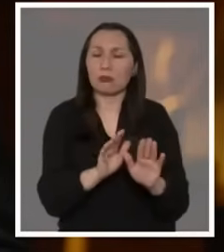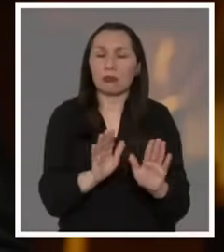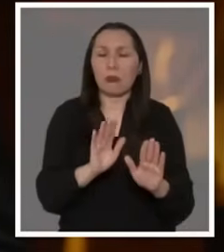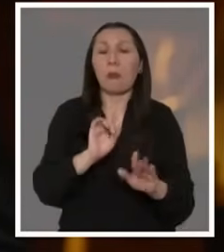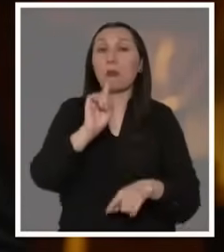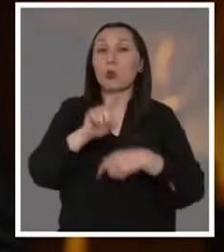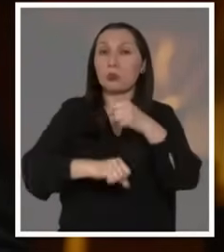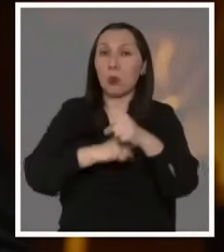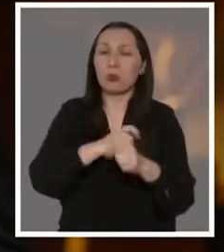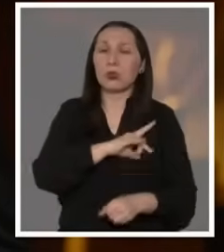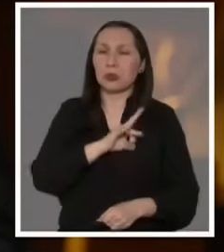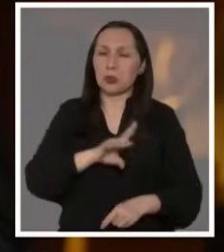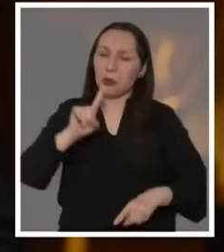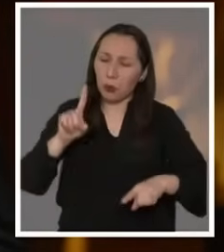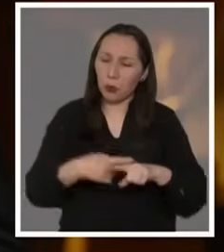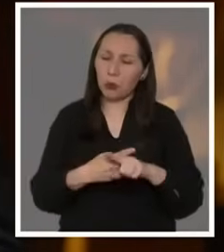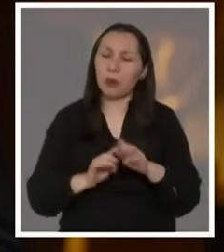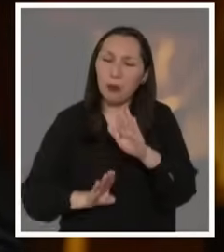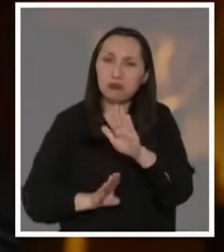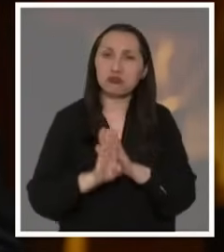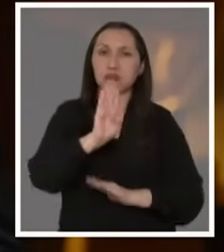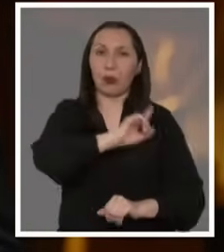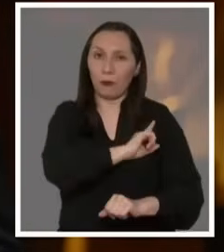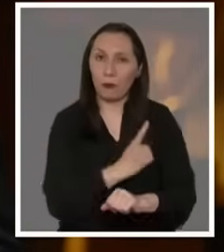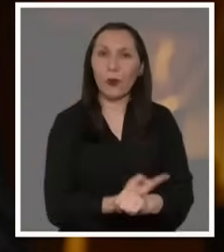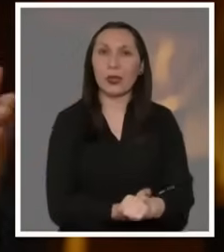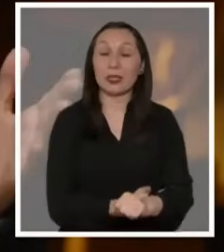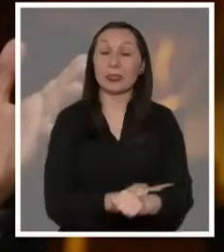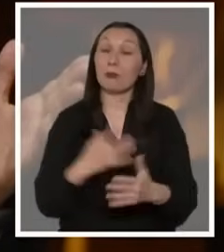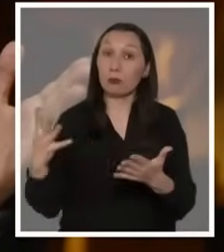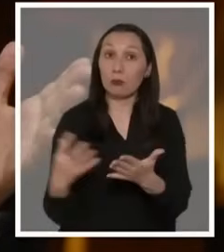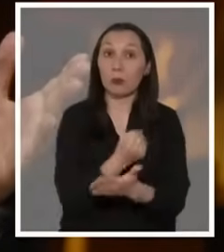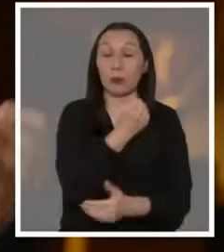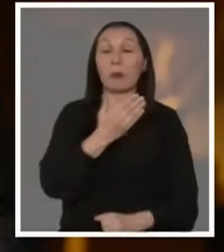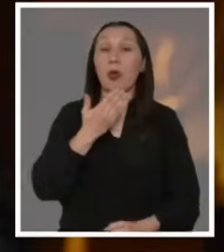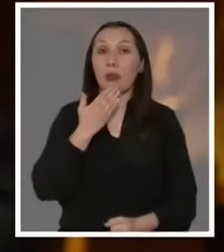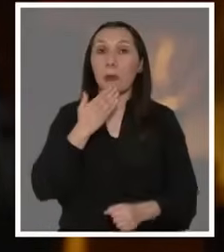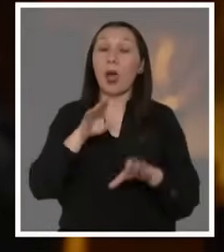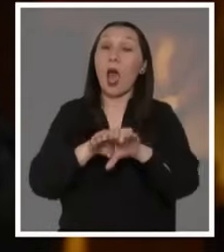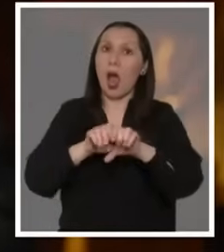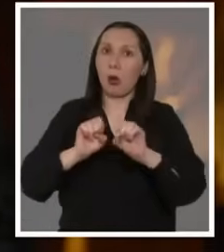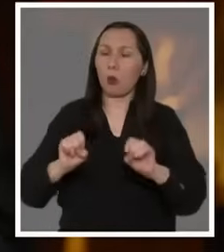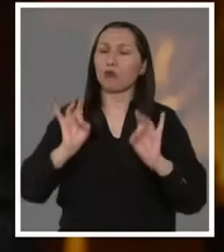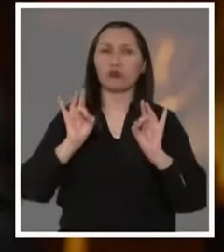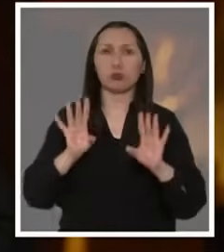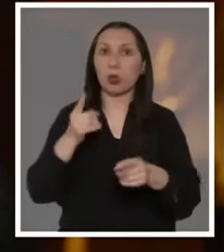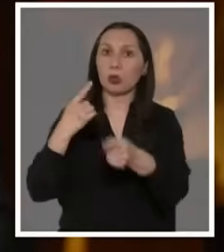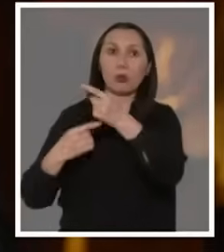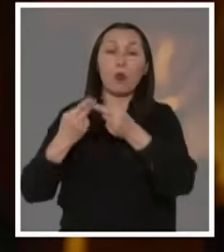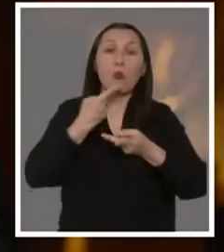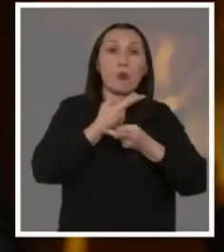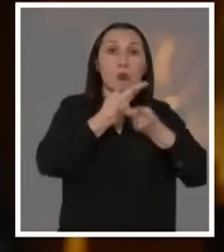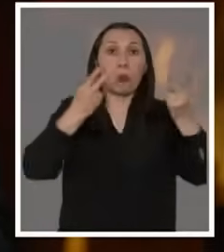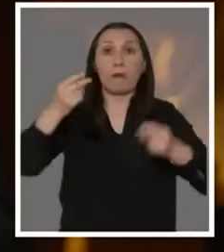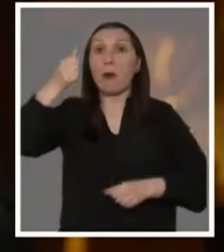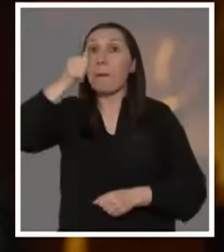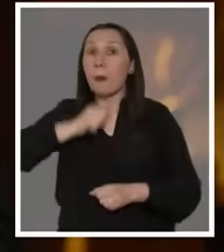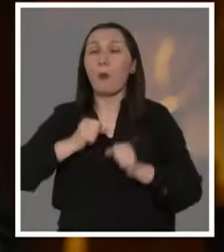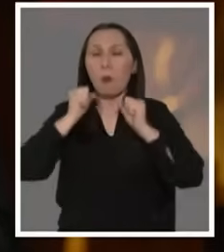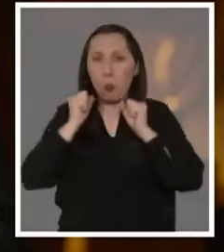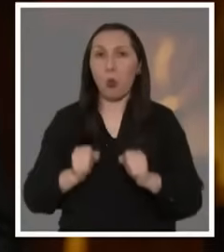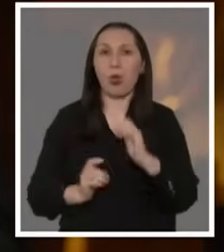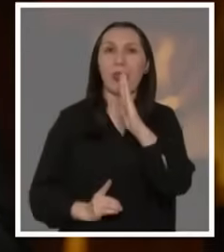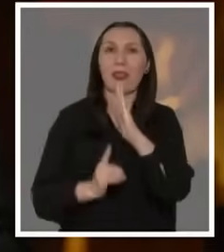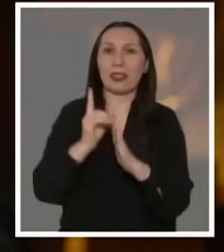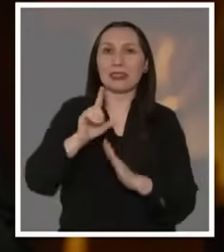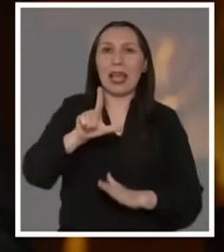año Chile va a volver a crecer con fuerza. Logramos también un acuerdo histórico público-privado que hará posible